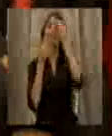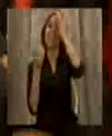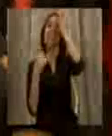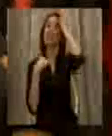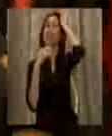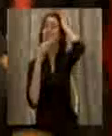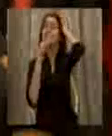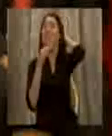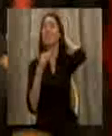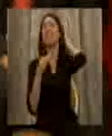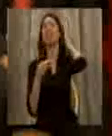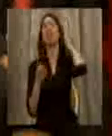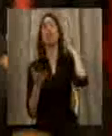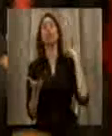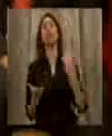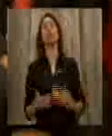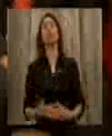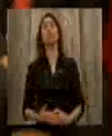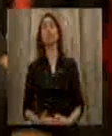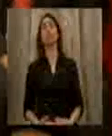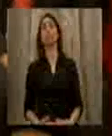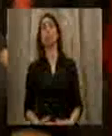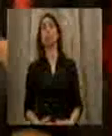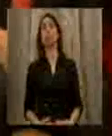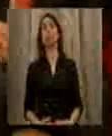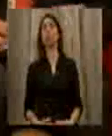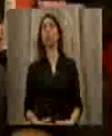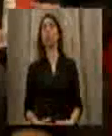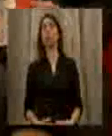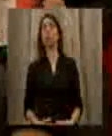digo,